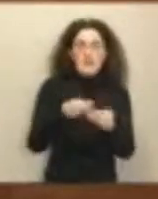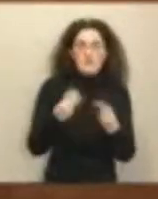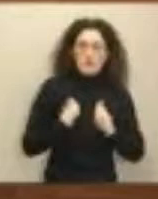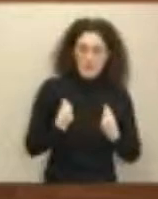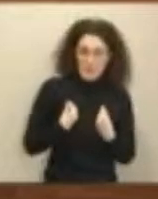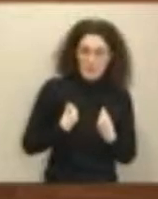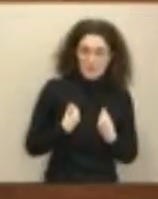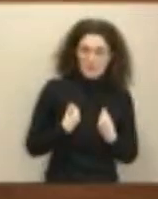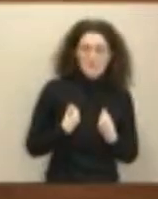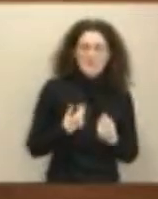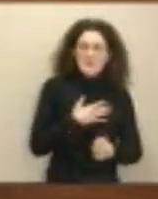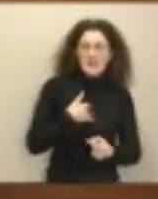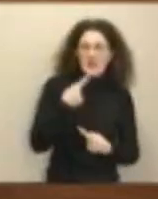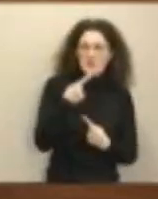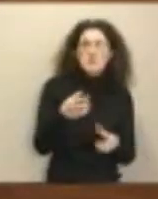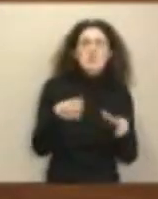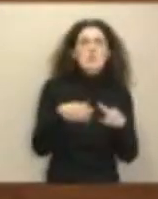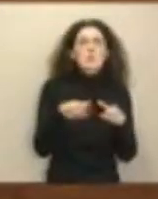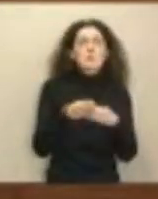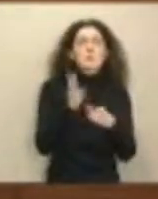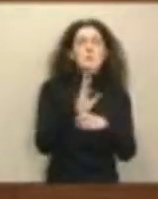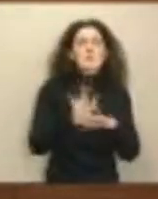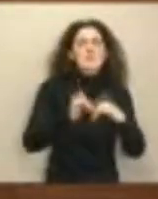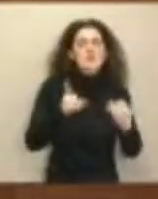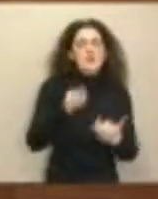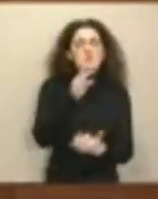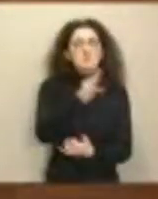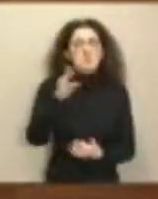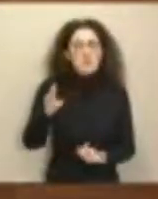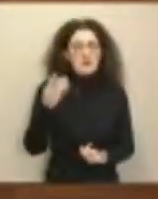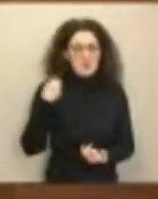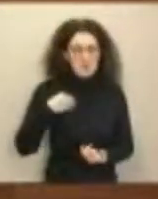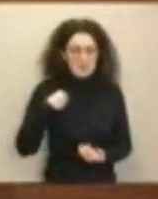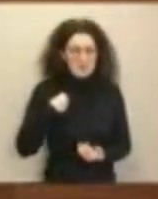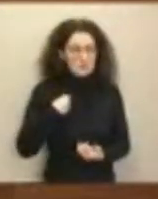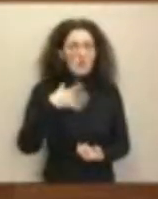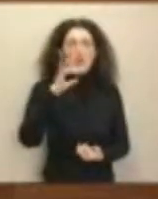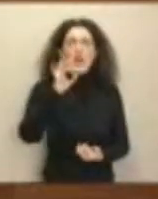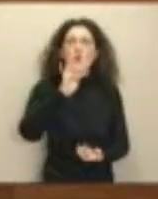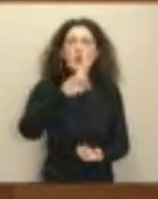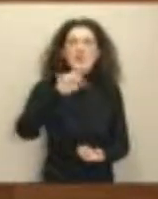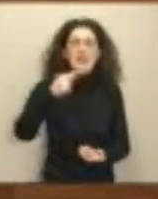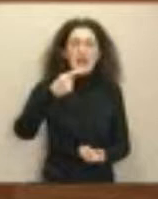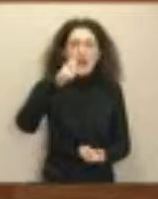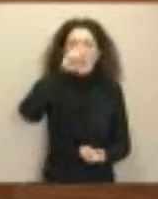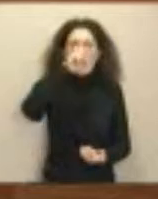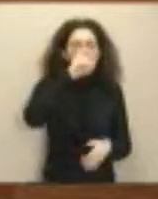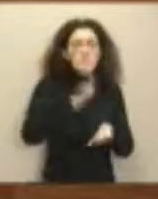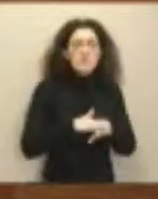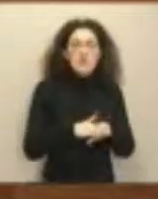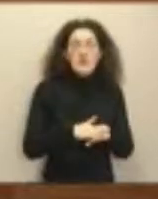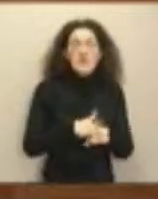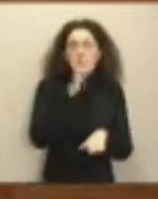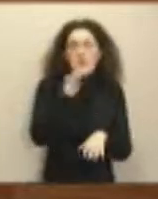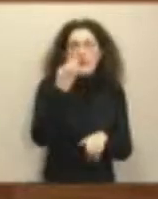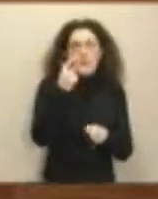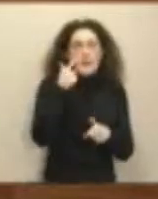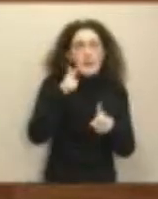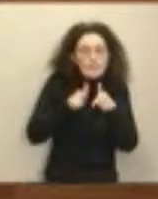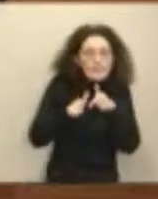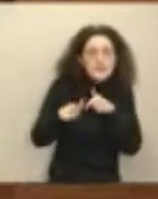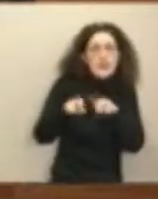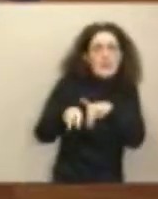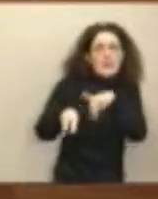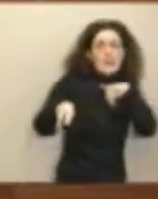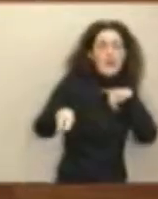decir desde el Grupo Parlamentario Popular con esta invocación orteguiana? Que es preciso distancia. Yo no sé